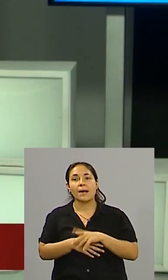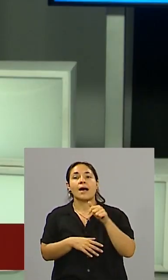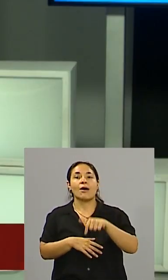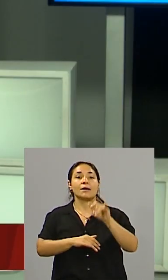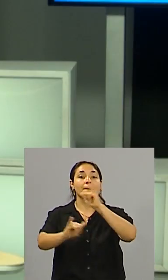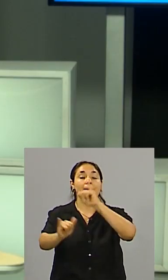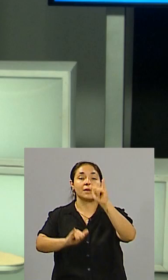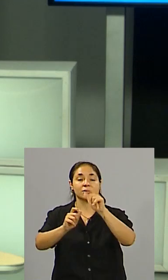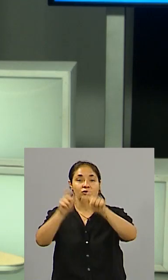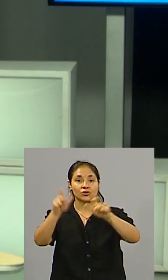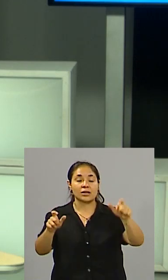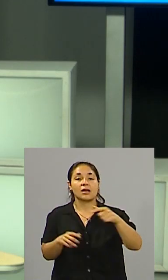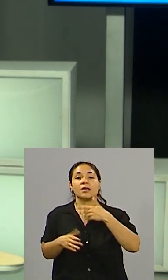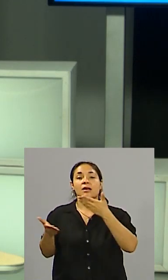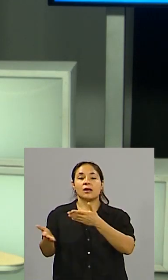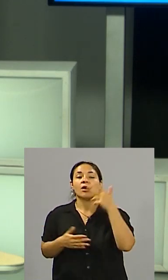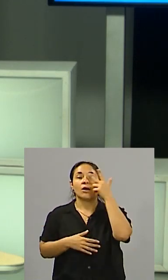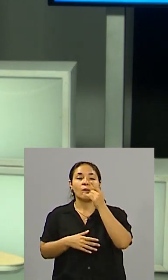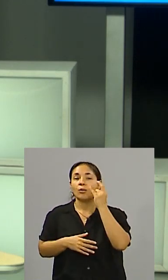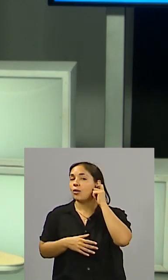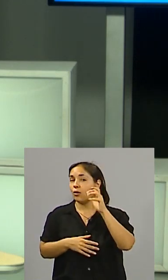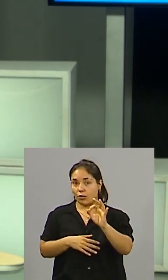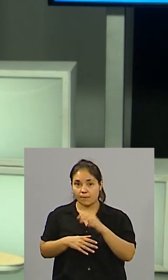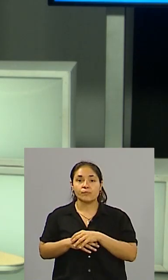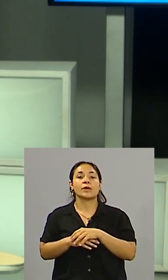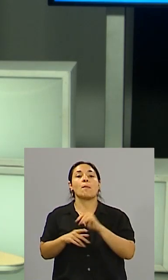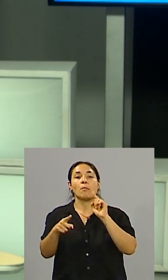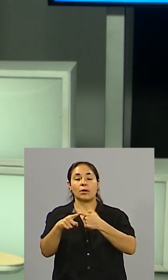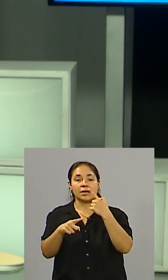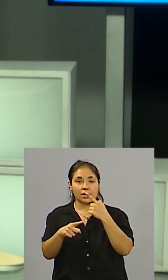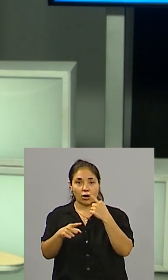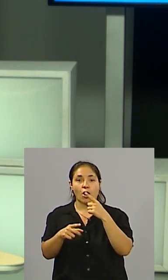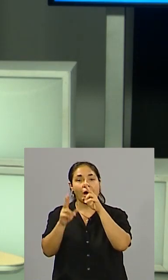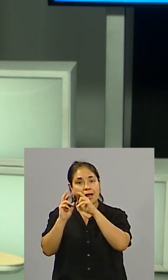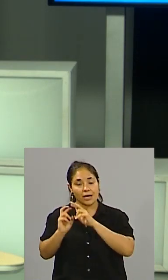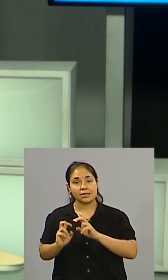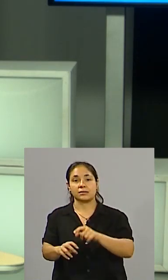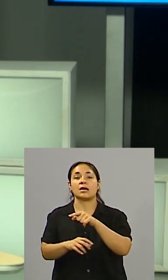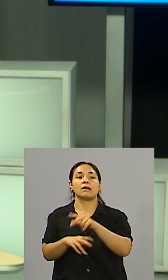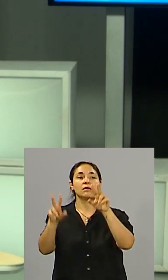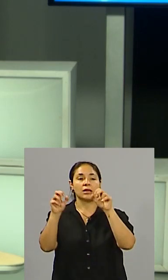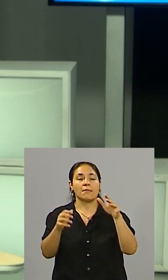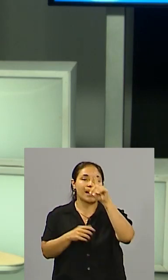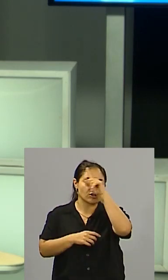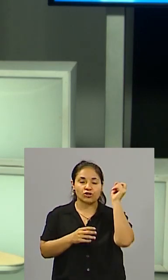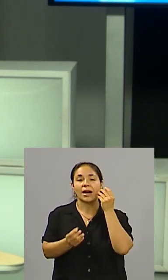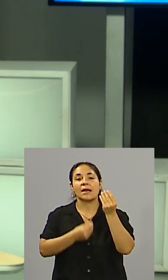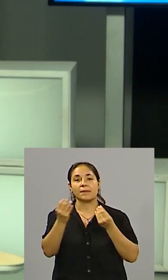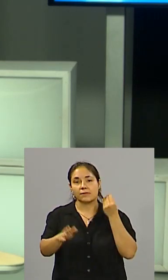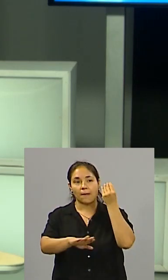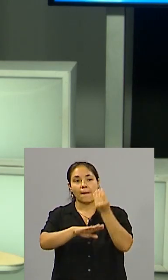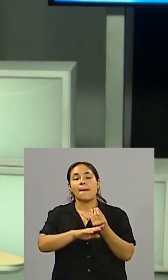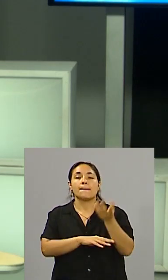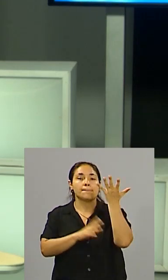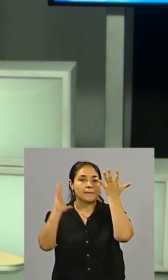decimos a la gente que estamos con Hugo Villanueva, politólogo, analizando bueno, lo que ha sucedido en estos últimos días en el ámbito nacional, la asunción de